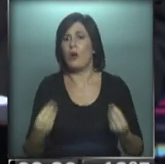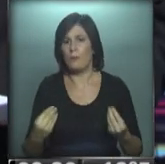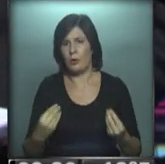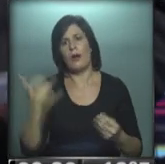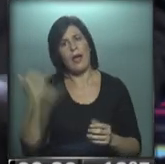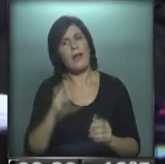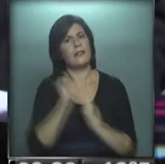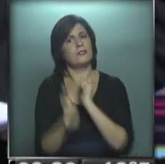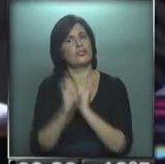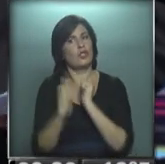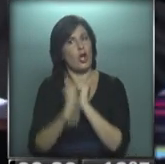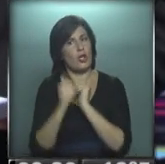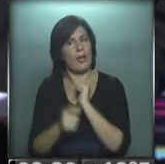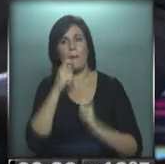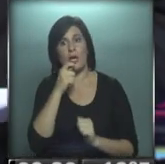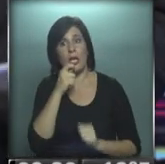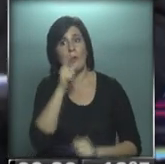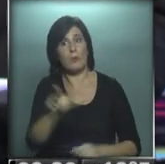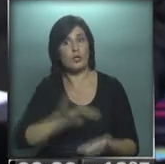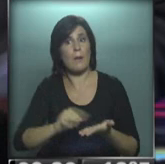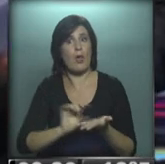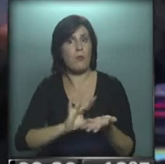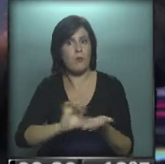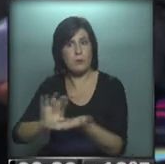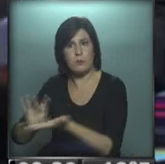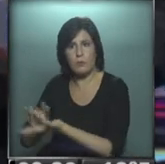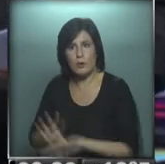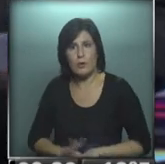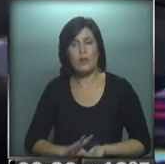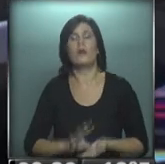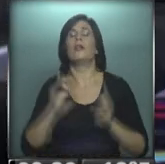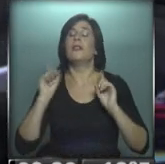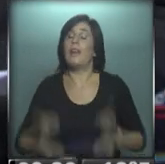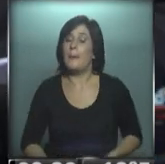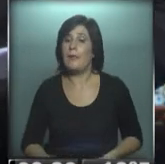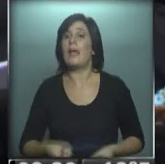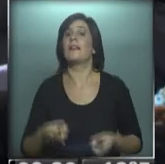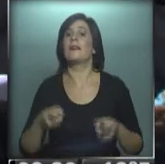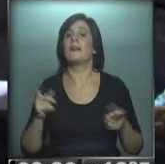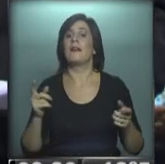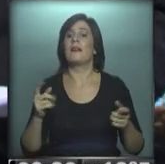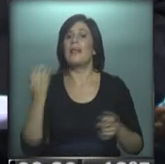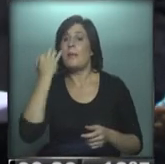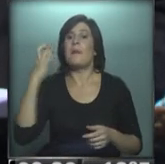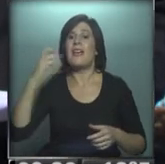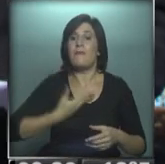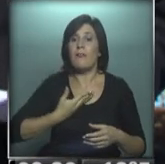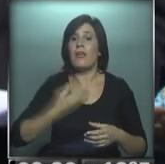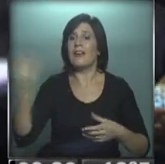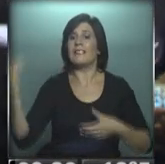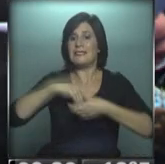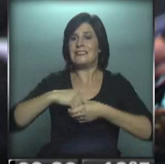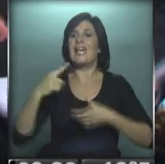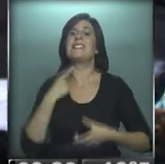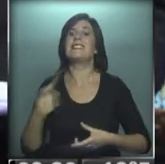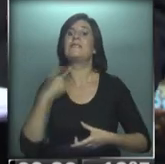estar desarrollando. Por ejemplo, los despidos. Otro de los ejemplos en esta historia de YPF, cómo se incorpora España y el rol que jugó este país